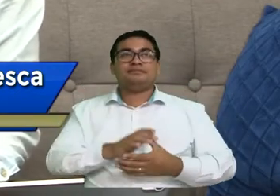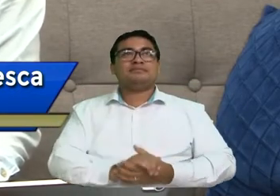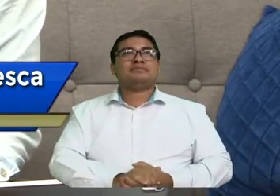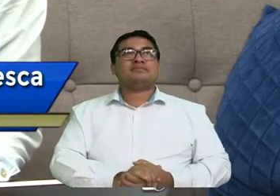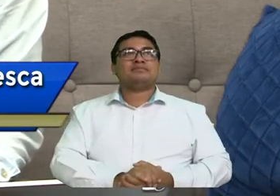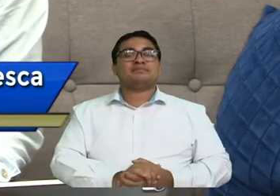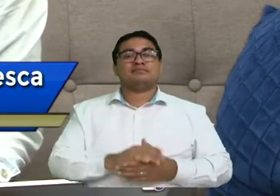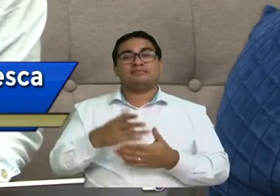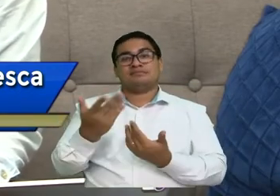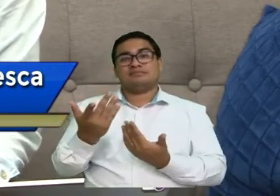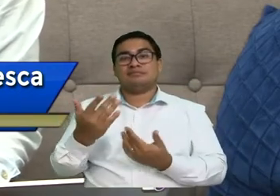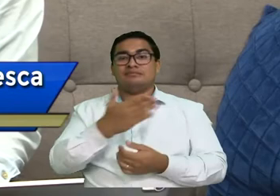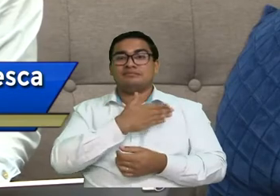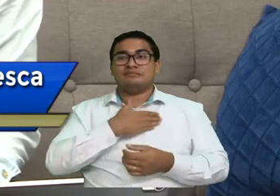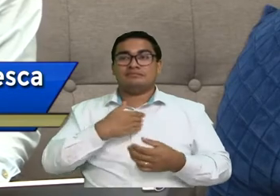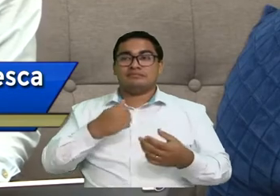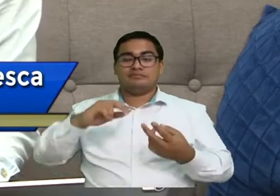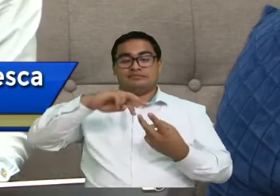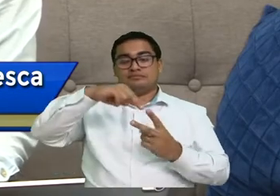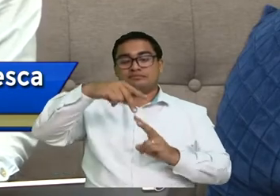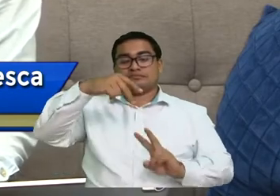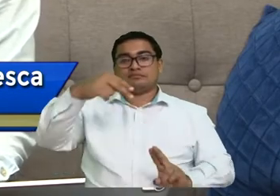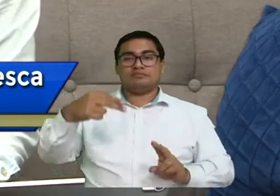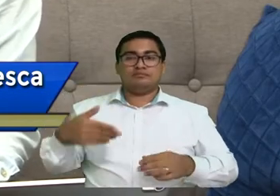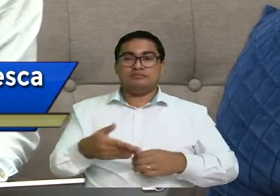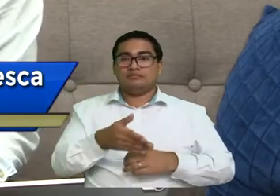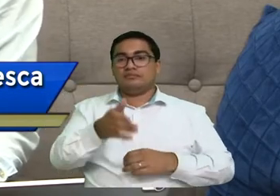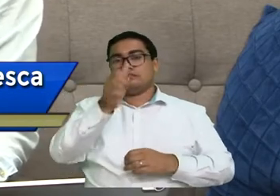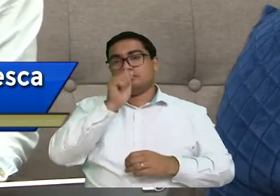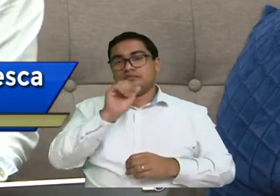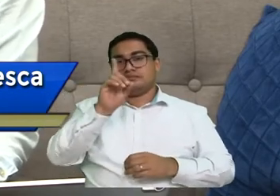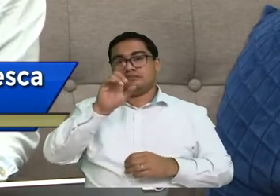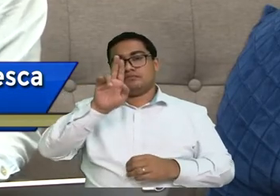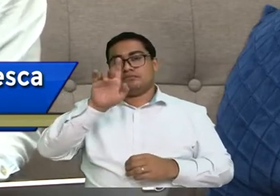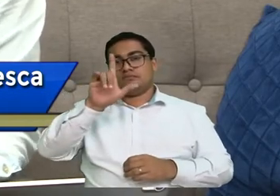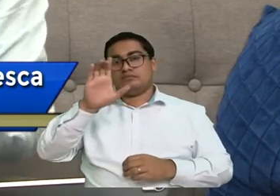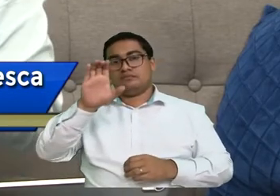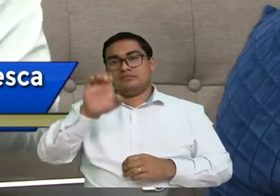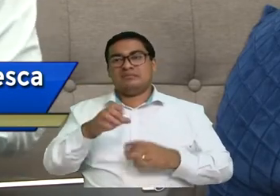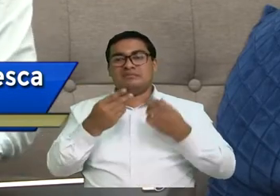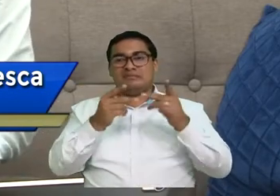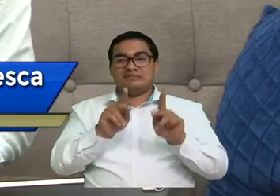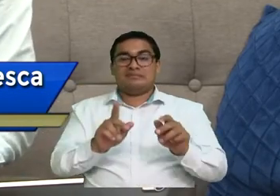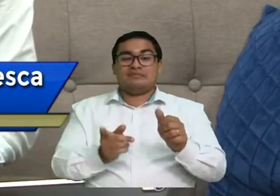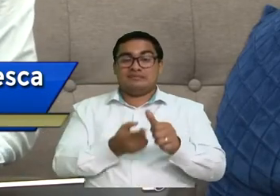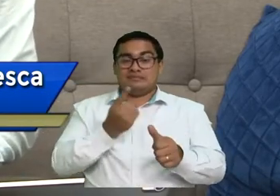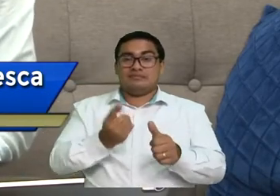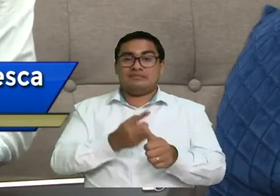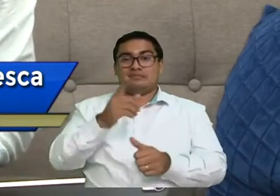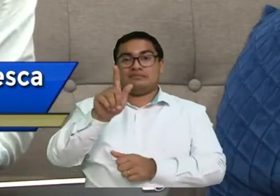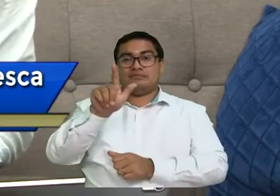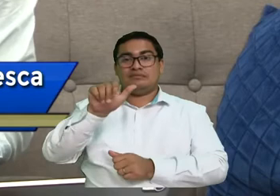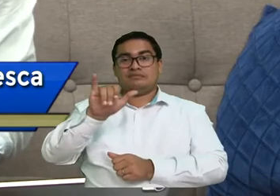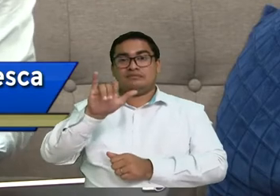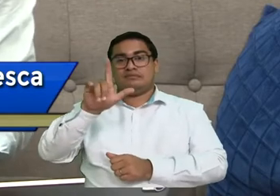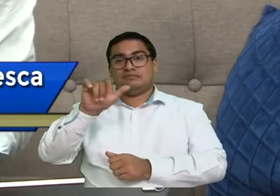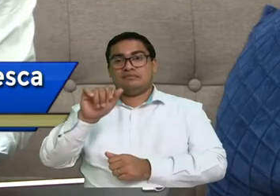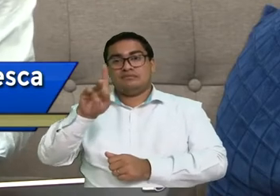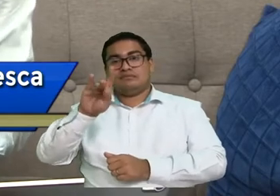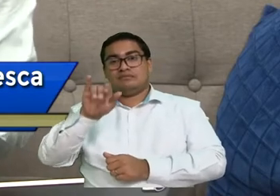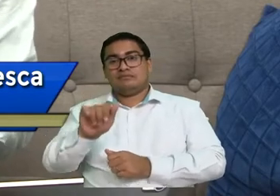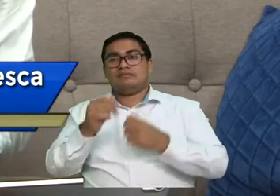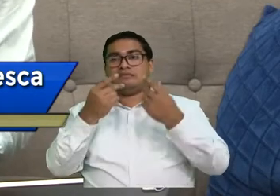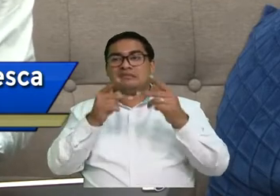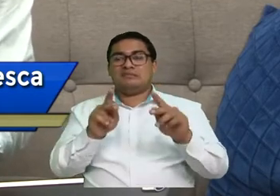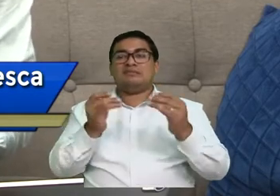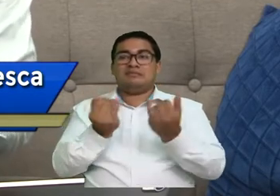donde esperamos mejorar la línea genética de los peces de agua dulce, pero primero la tilapia, pero también de